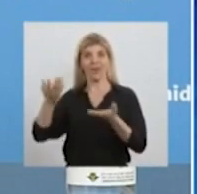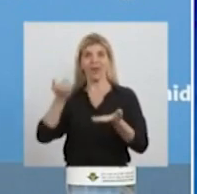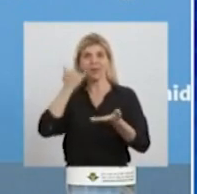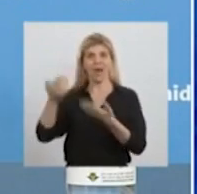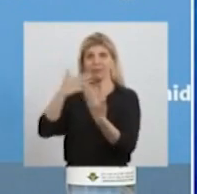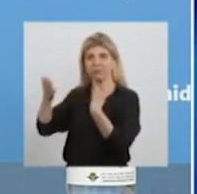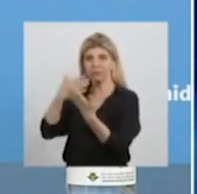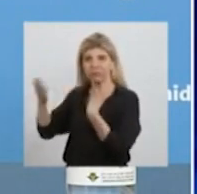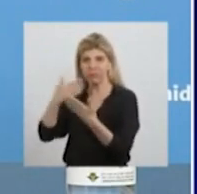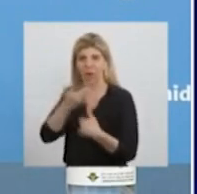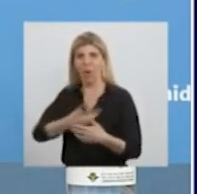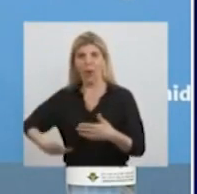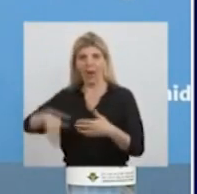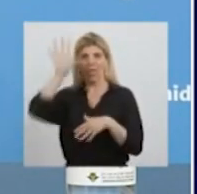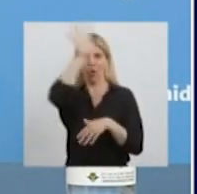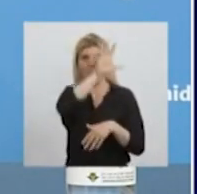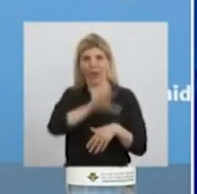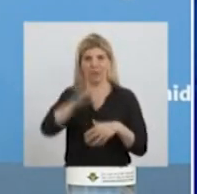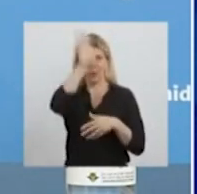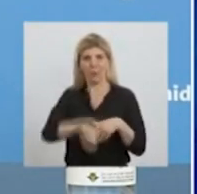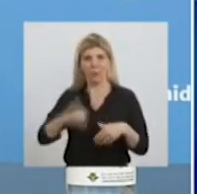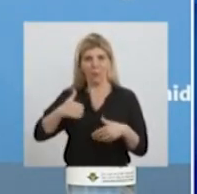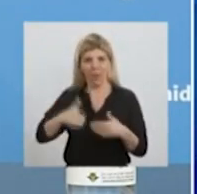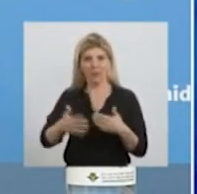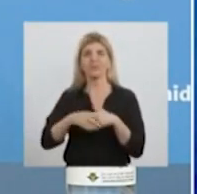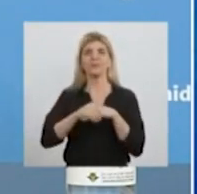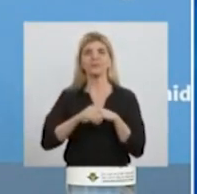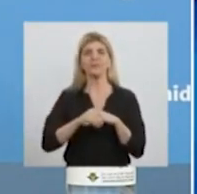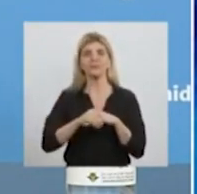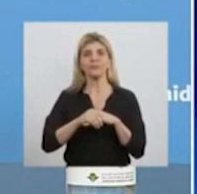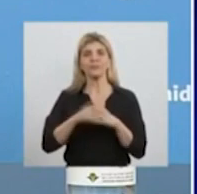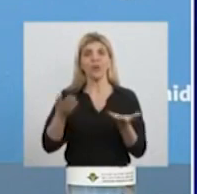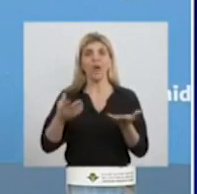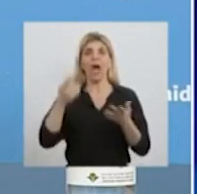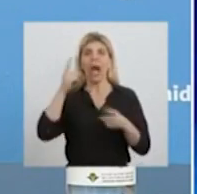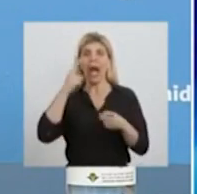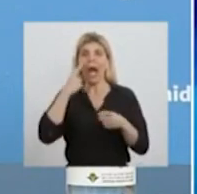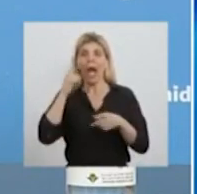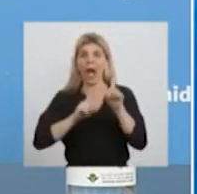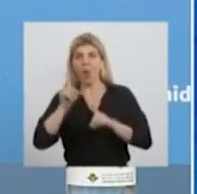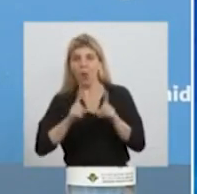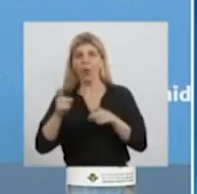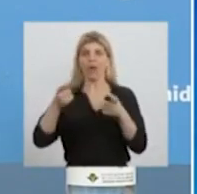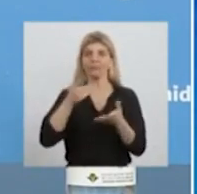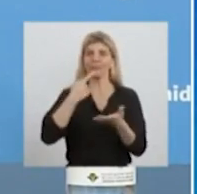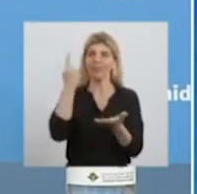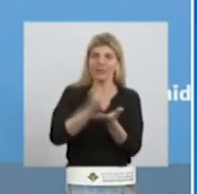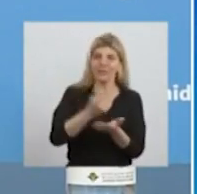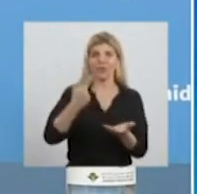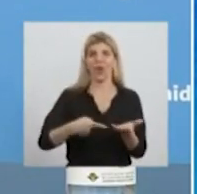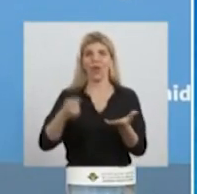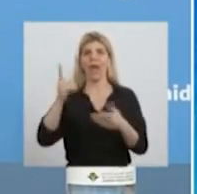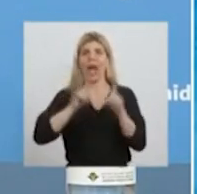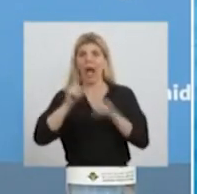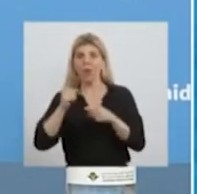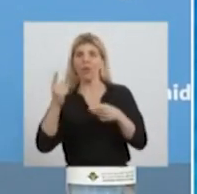clima entre el próximo presidente norteamericano y el actual presidente argentino, pero ahí está que andaban queriendo